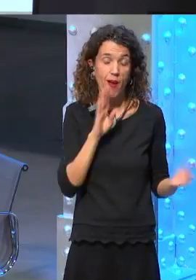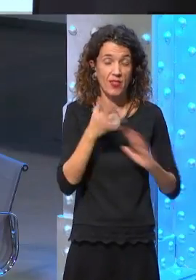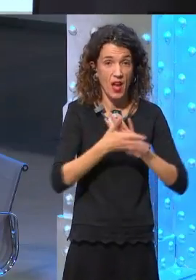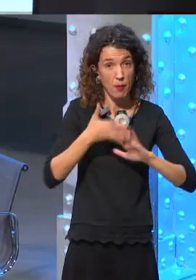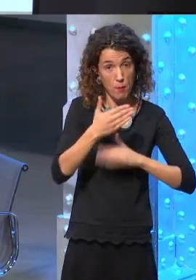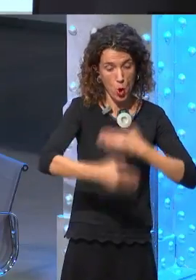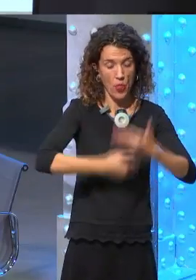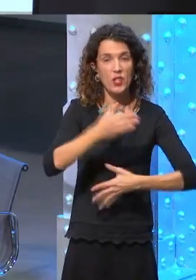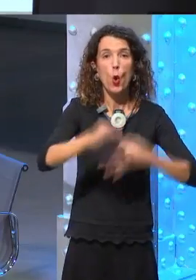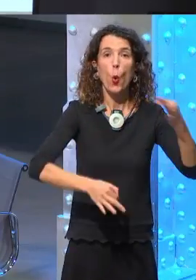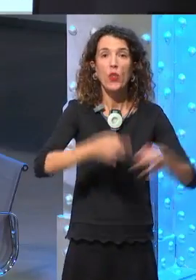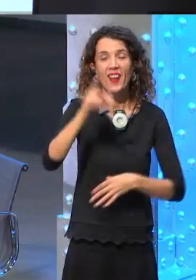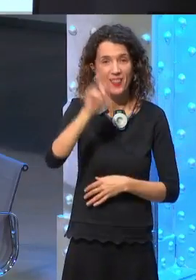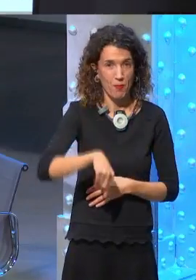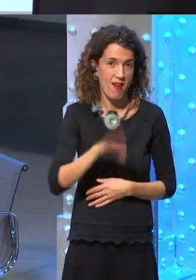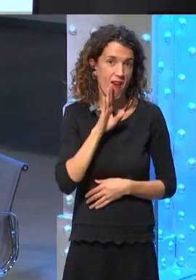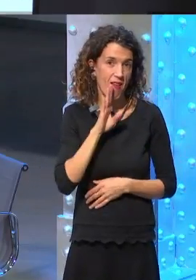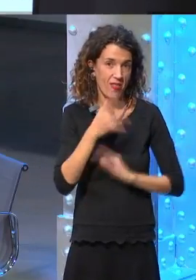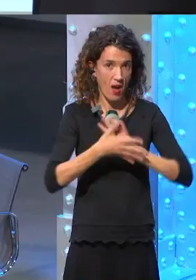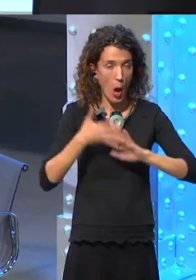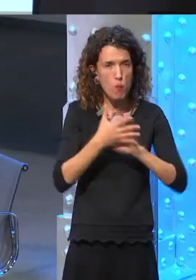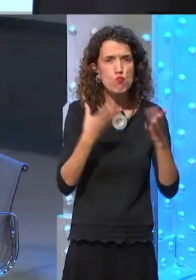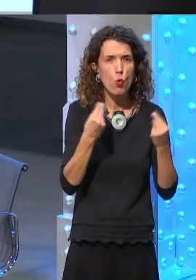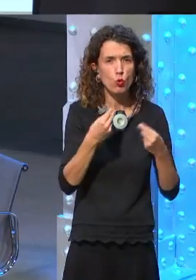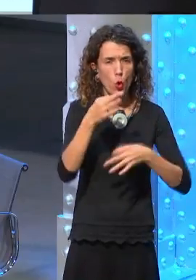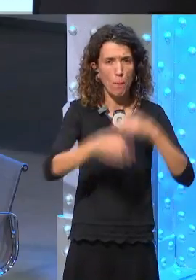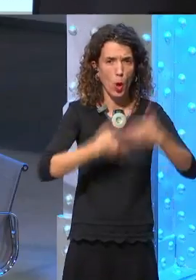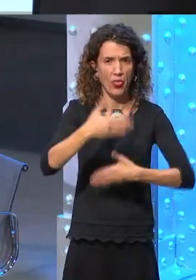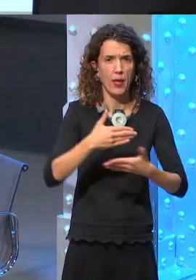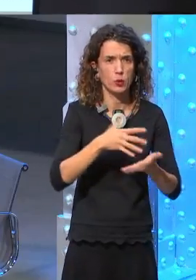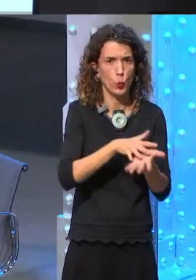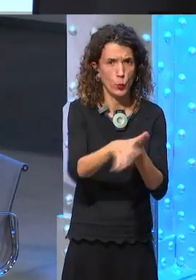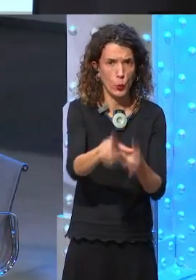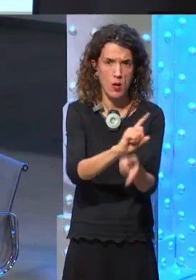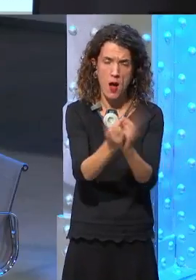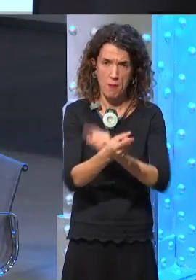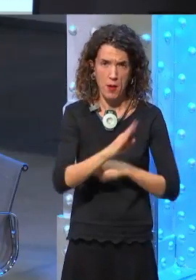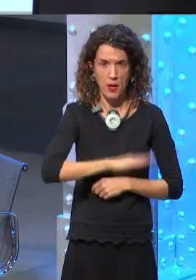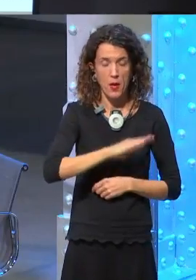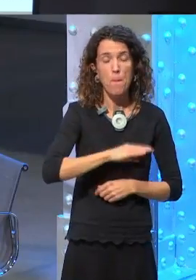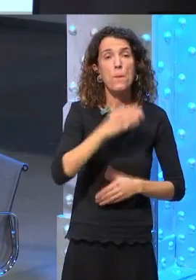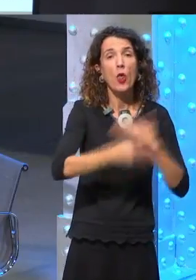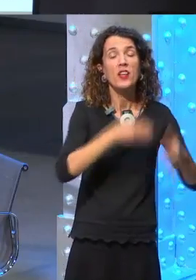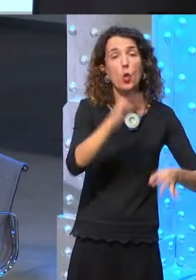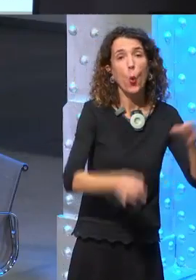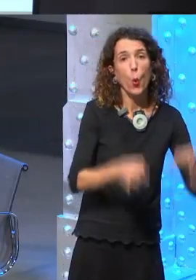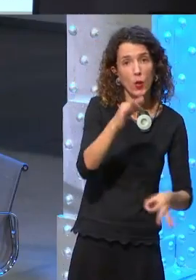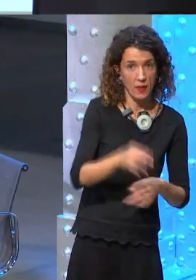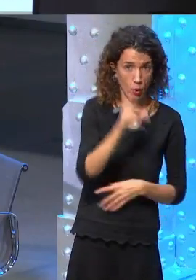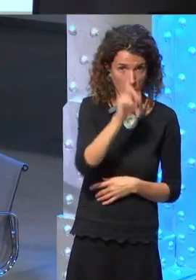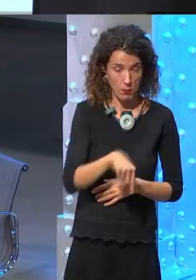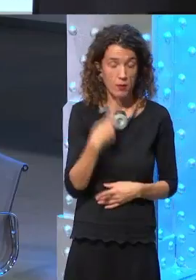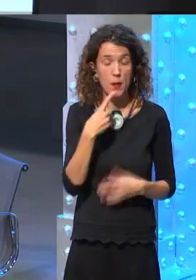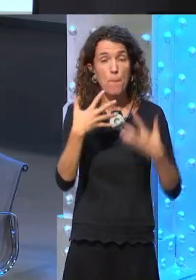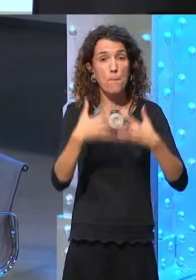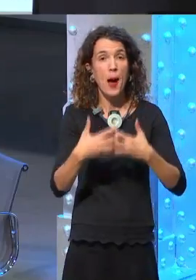hablando de los procesos judiciales también. Muchos procesos van a cambiar. Procesos jurídicos. Aquí tenemos